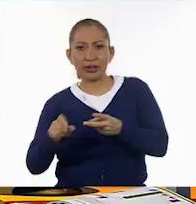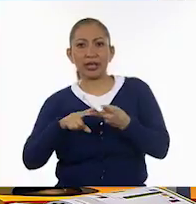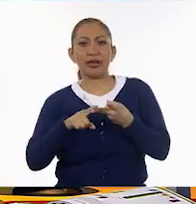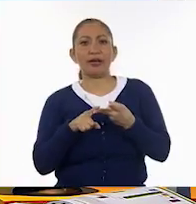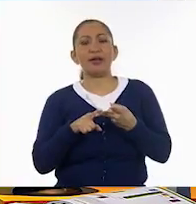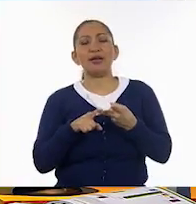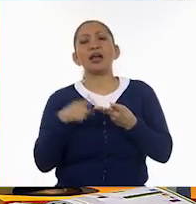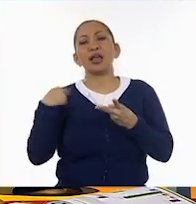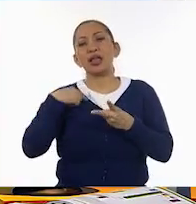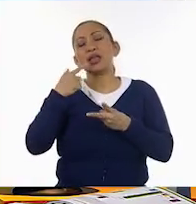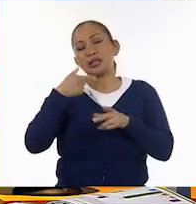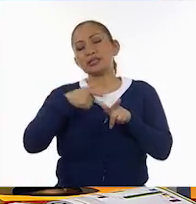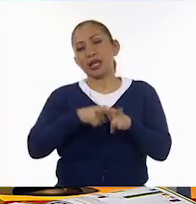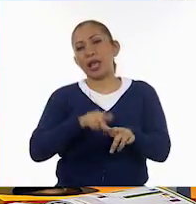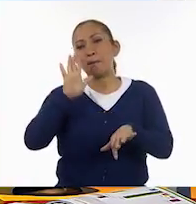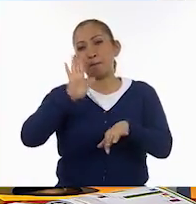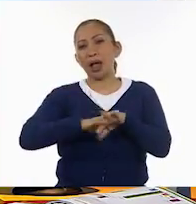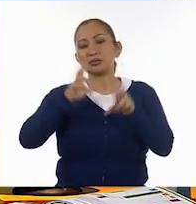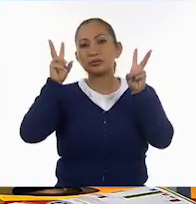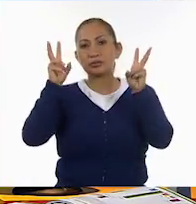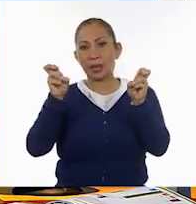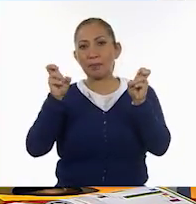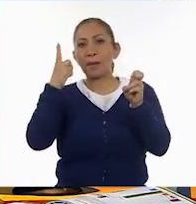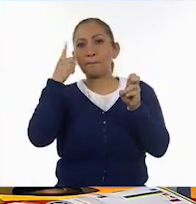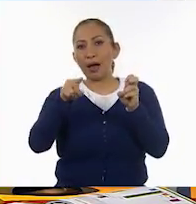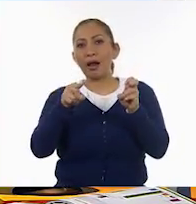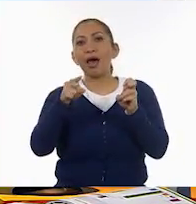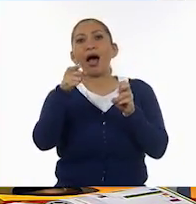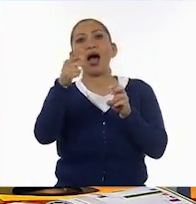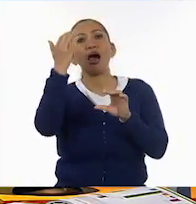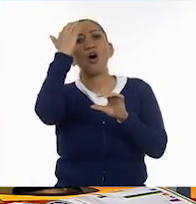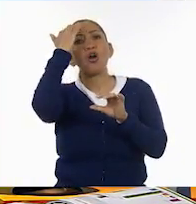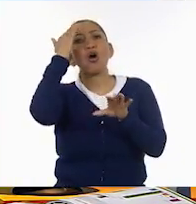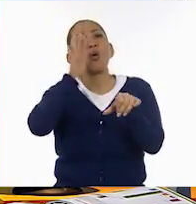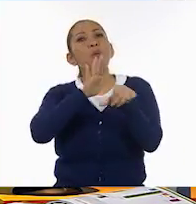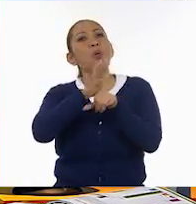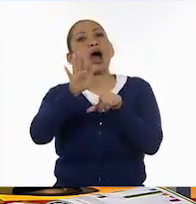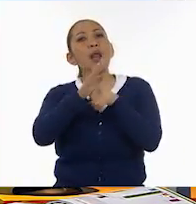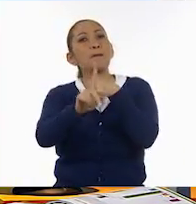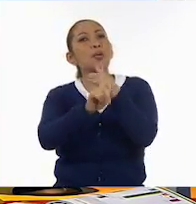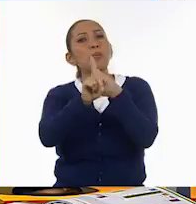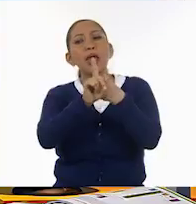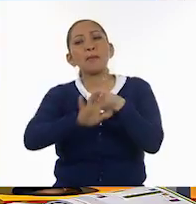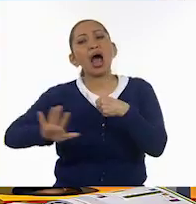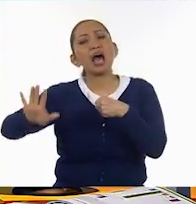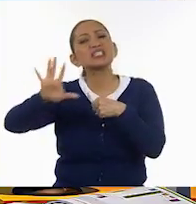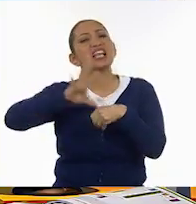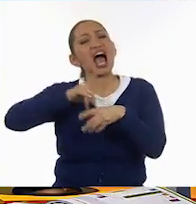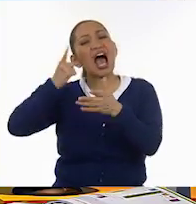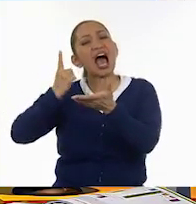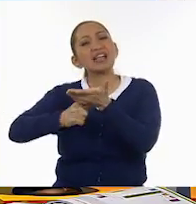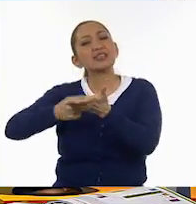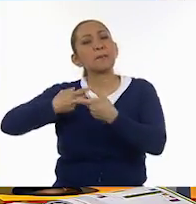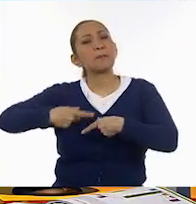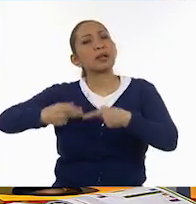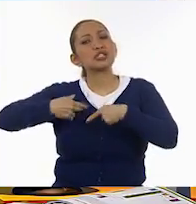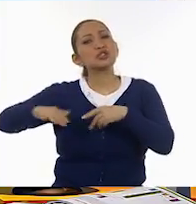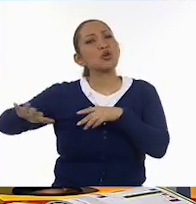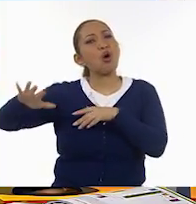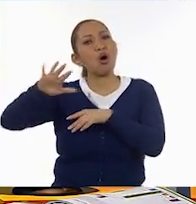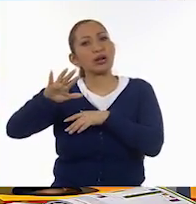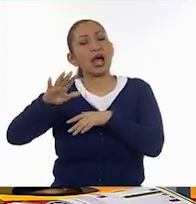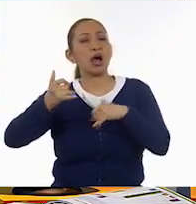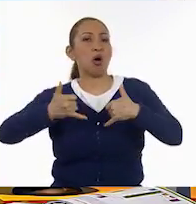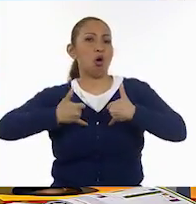y vamos a dar continuidad con ese tema para precisamente conocer cuáles son las problemáticas que enfrenta la población